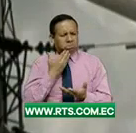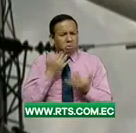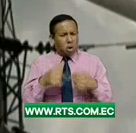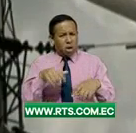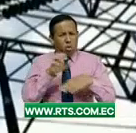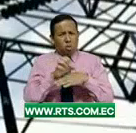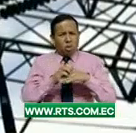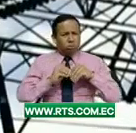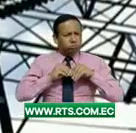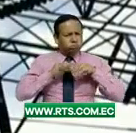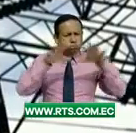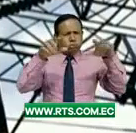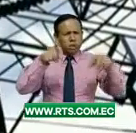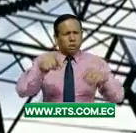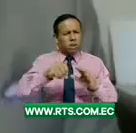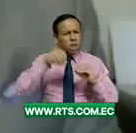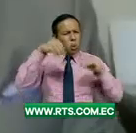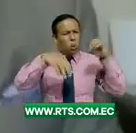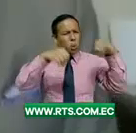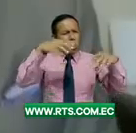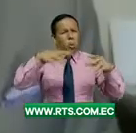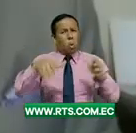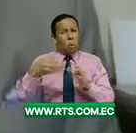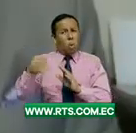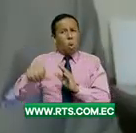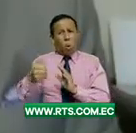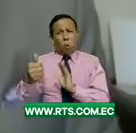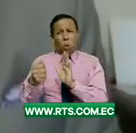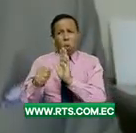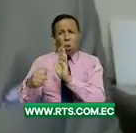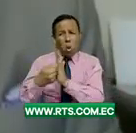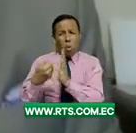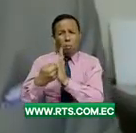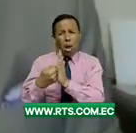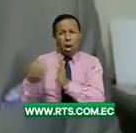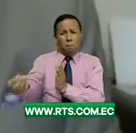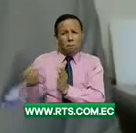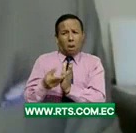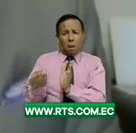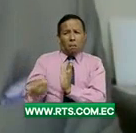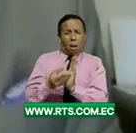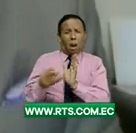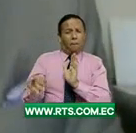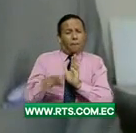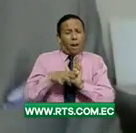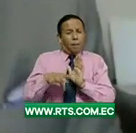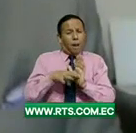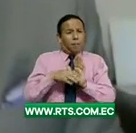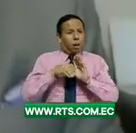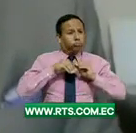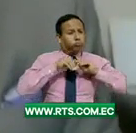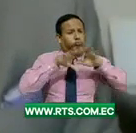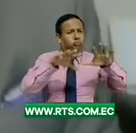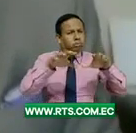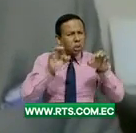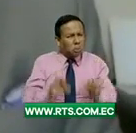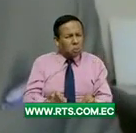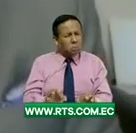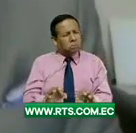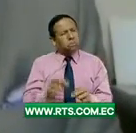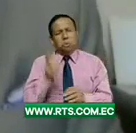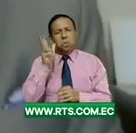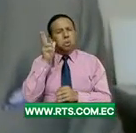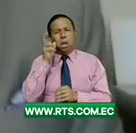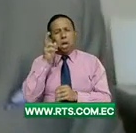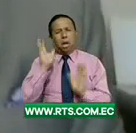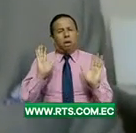nacional. No existe la capacidad por parte de la privada para poder subsanar en la crisis energética que estamos pasando. Es decir, no